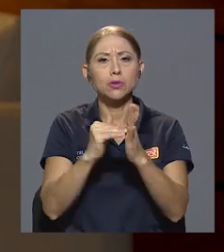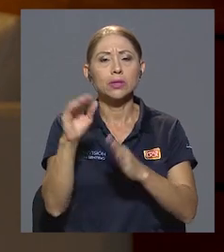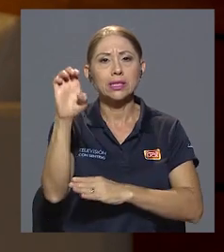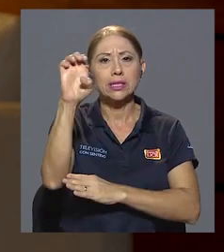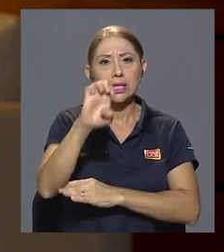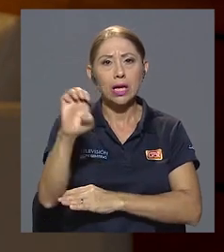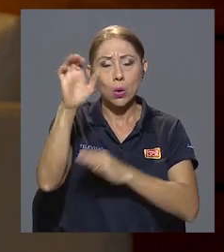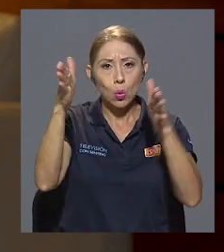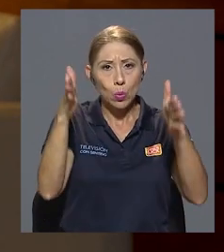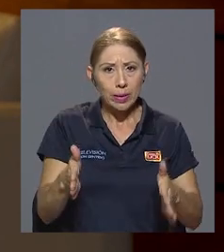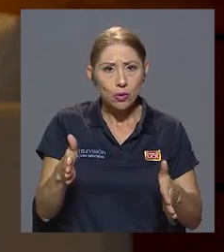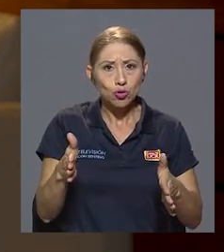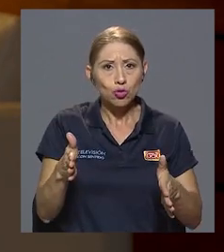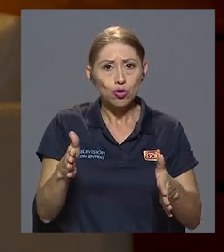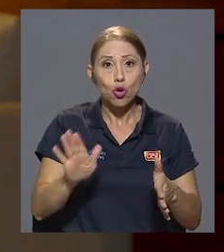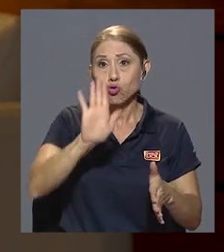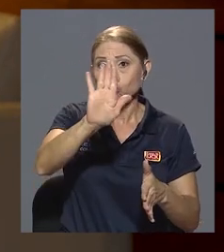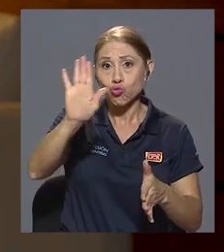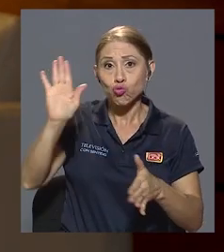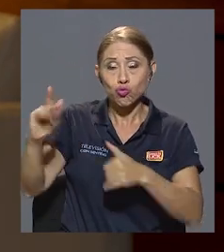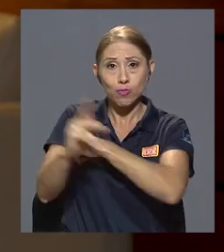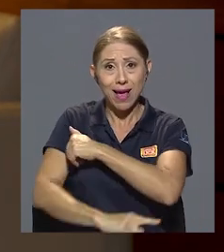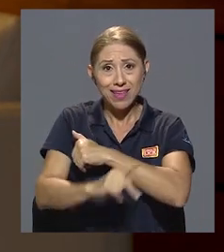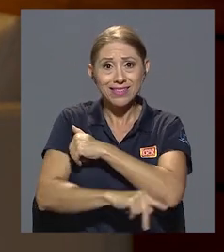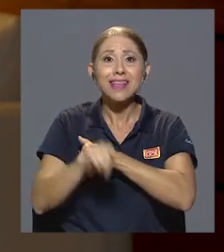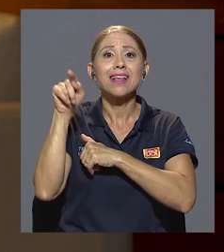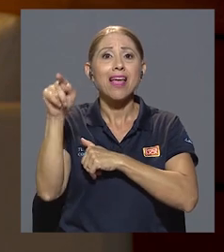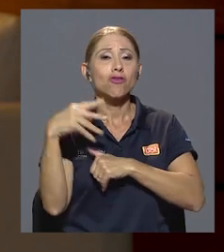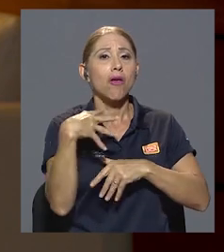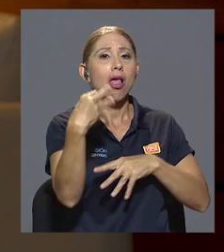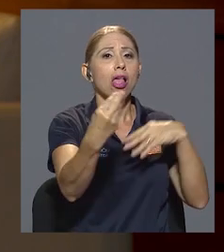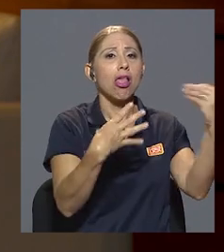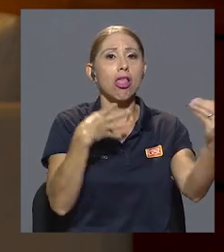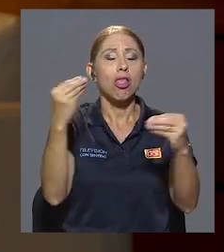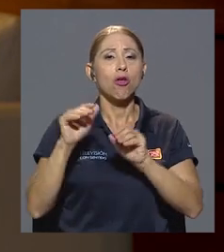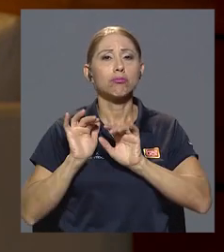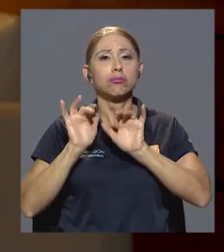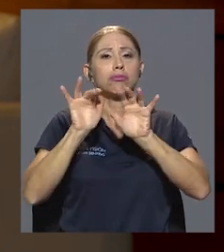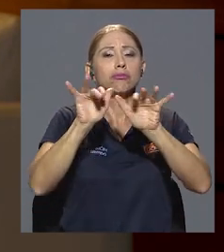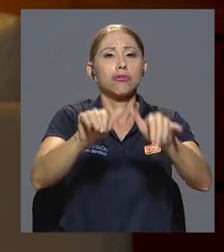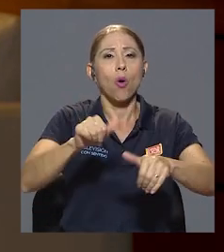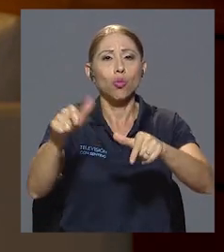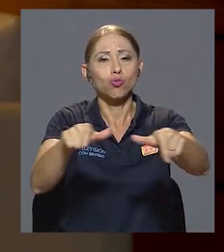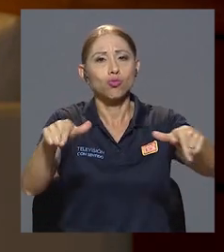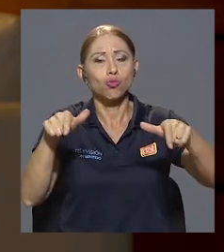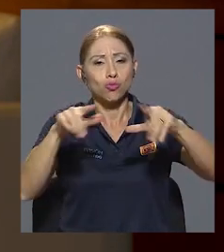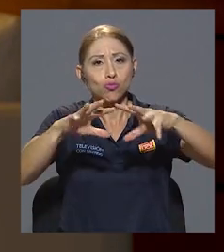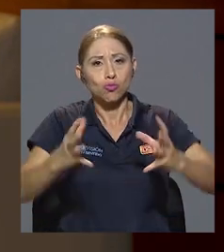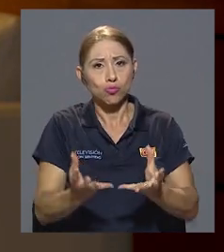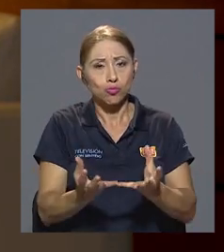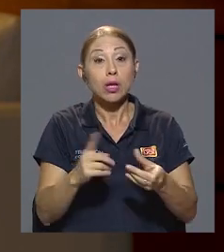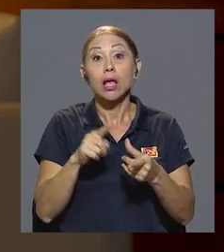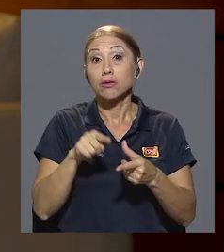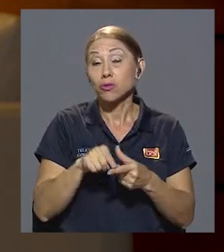europeos migraron de sus diferentes países hacia otras partes del mundo es